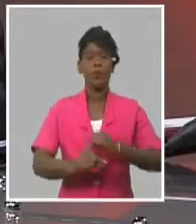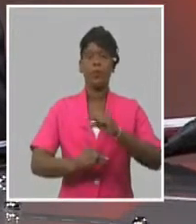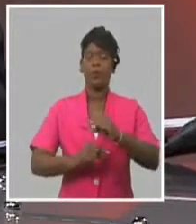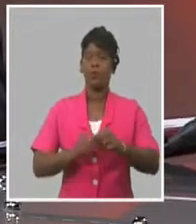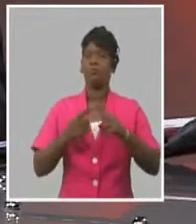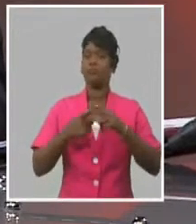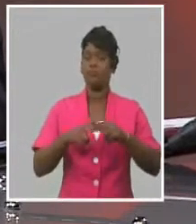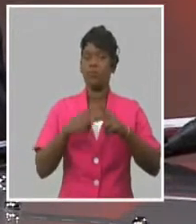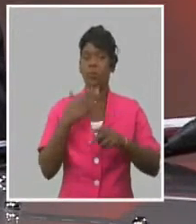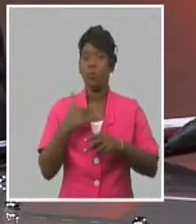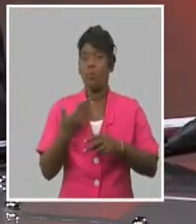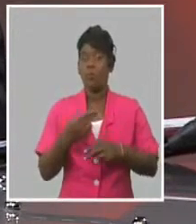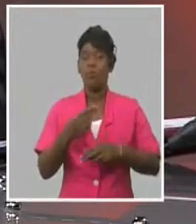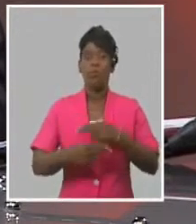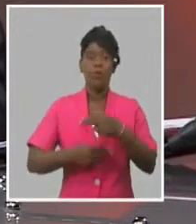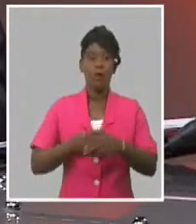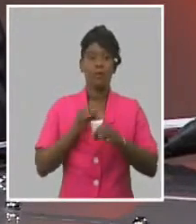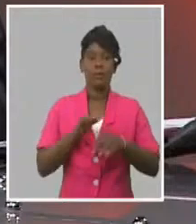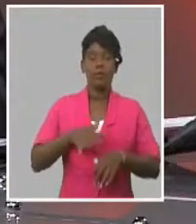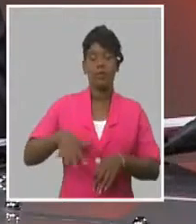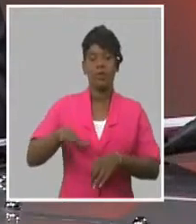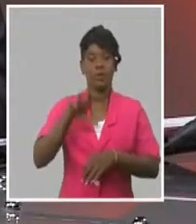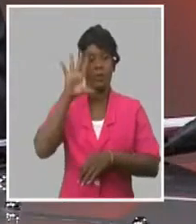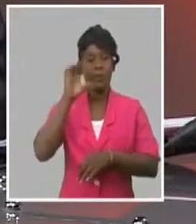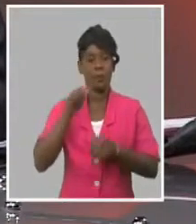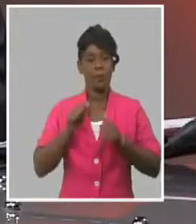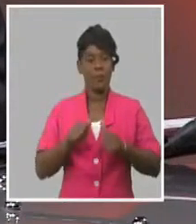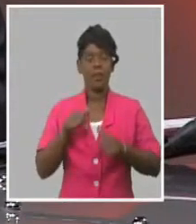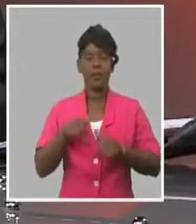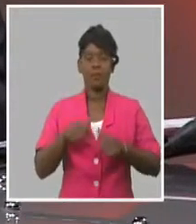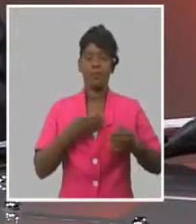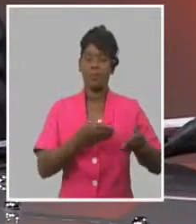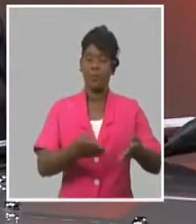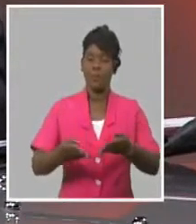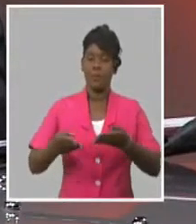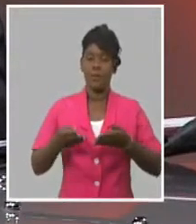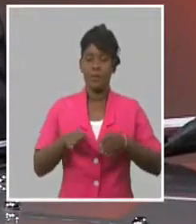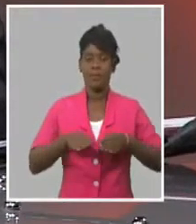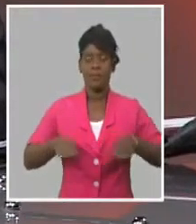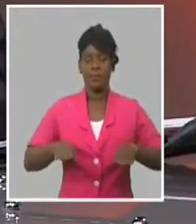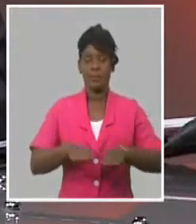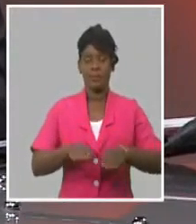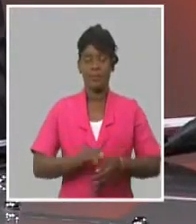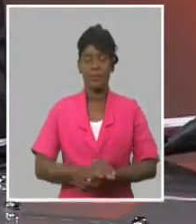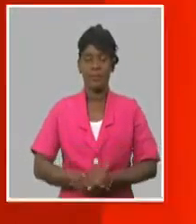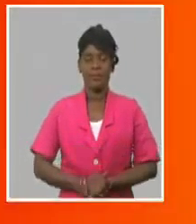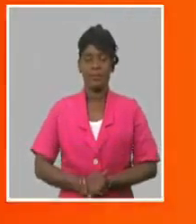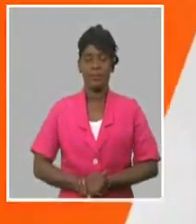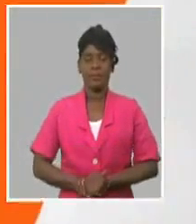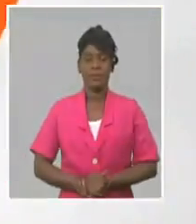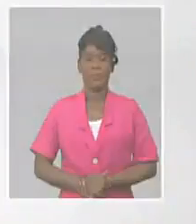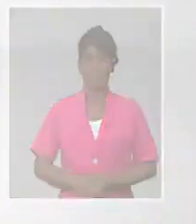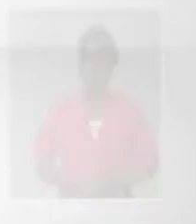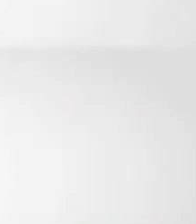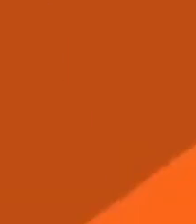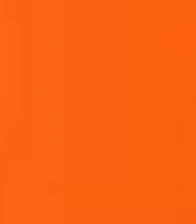circunstancias estamos y cómo podemos enfrentar un desafío como este. Así que los invito a que nos acompañen en la mesa redonda de hoy.